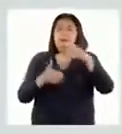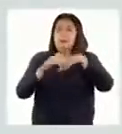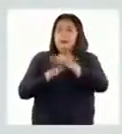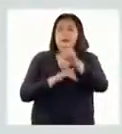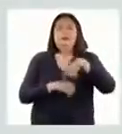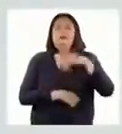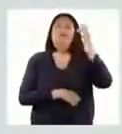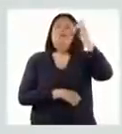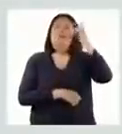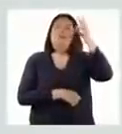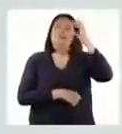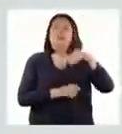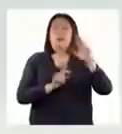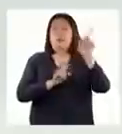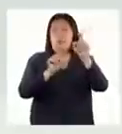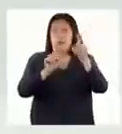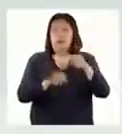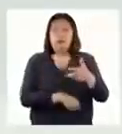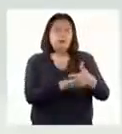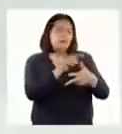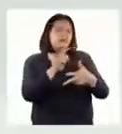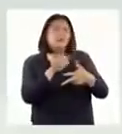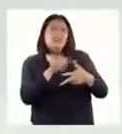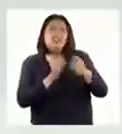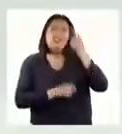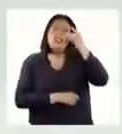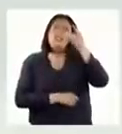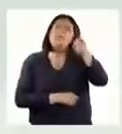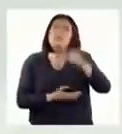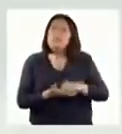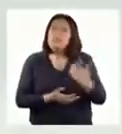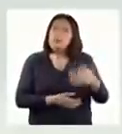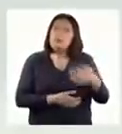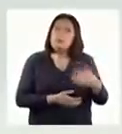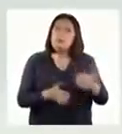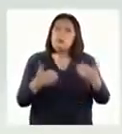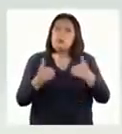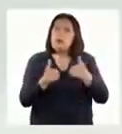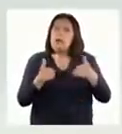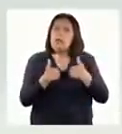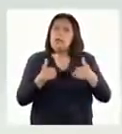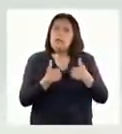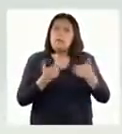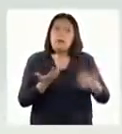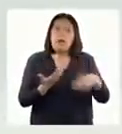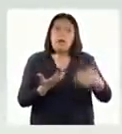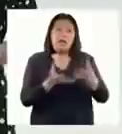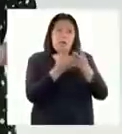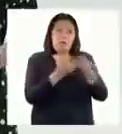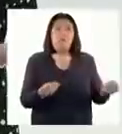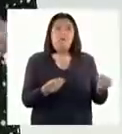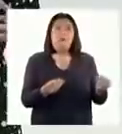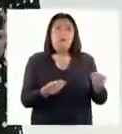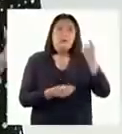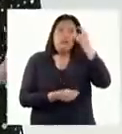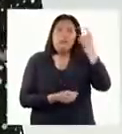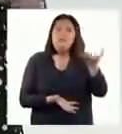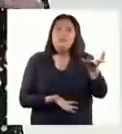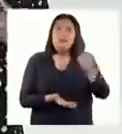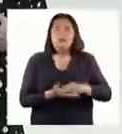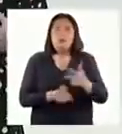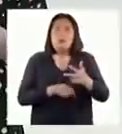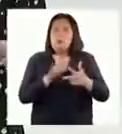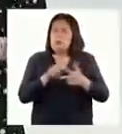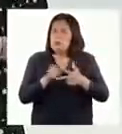en torno a las siguientes preguntas. ¿Qué creen ustedes que pasaría si algunas de las especies de animales se extinguieran? ¿Creen que